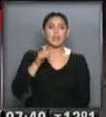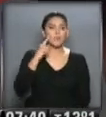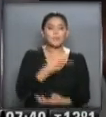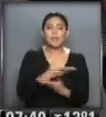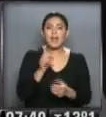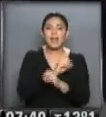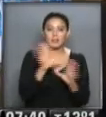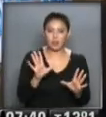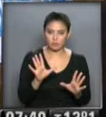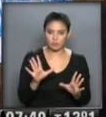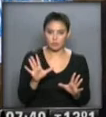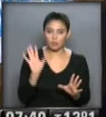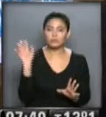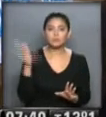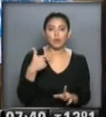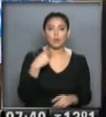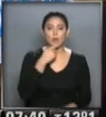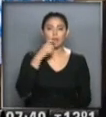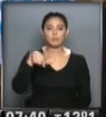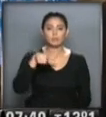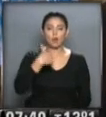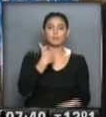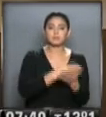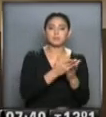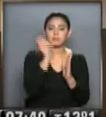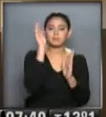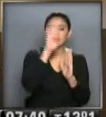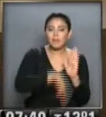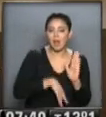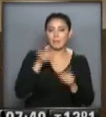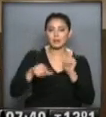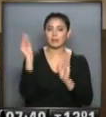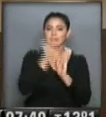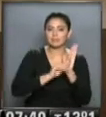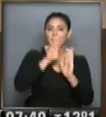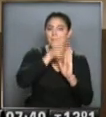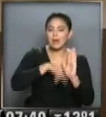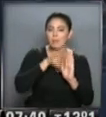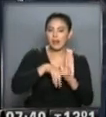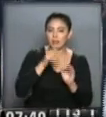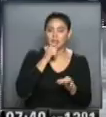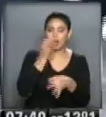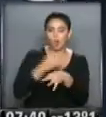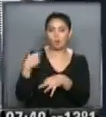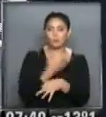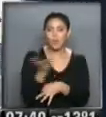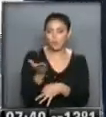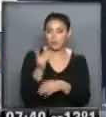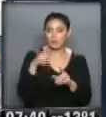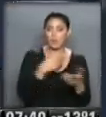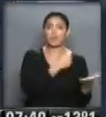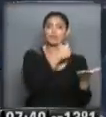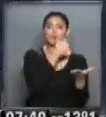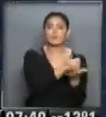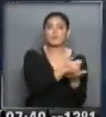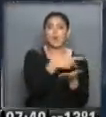trasluce en lo que son la baja en la matrícula, en las inscripciones a las escuelas públicas, ¿sí? En el aumento a los subsidios en la